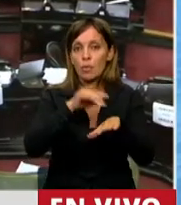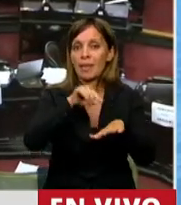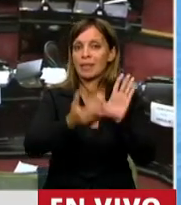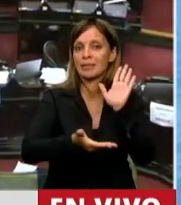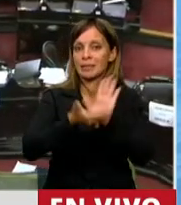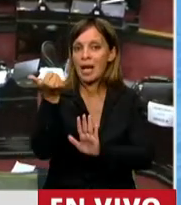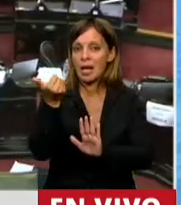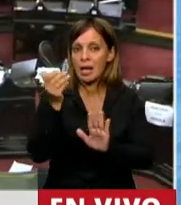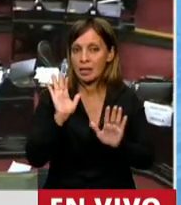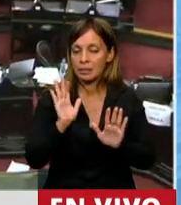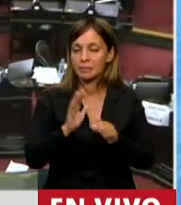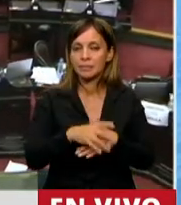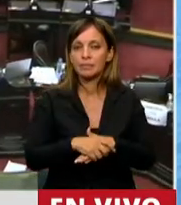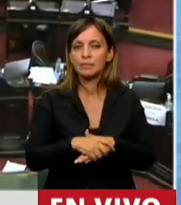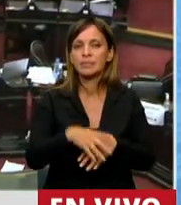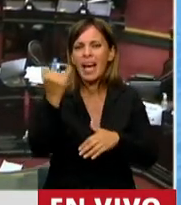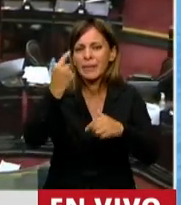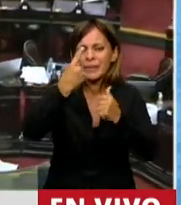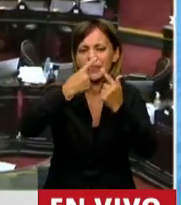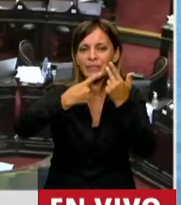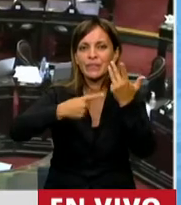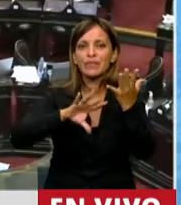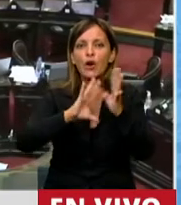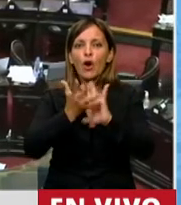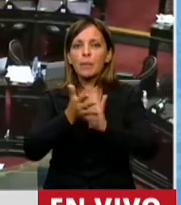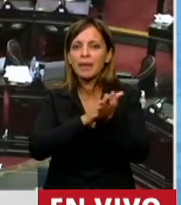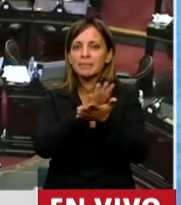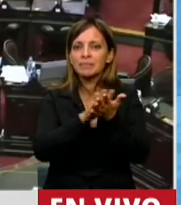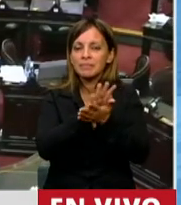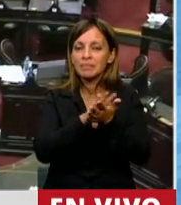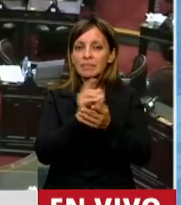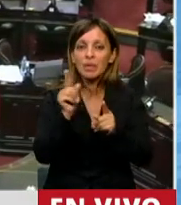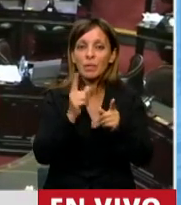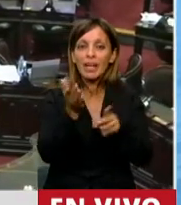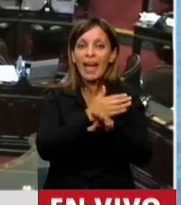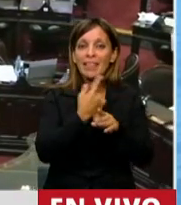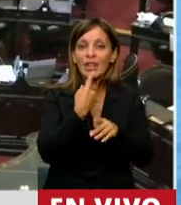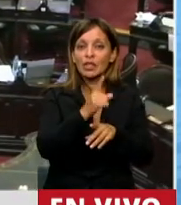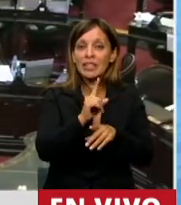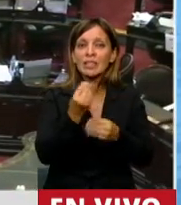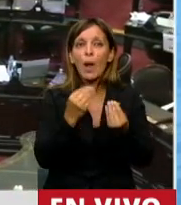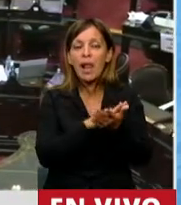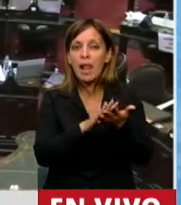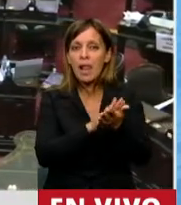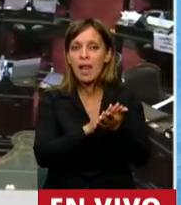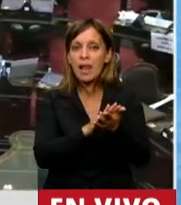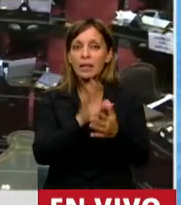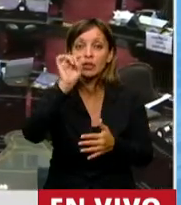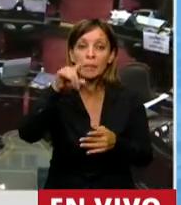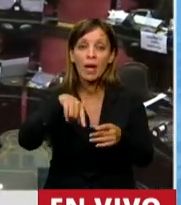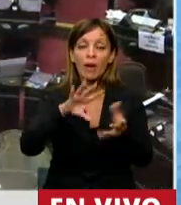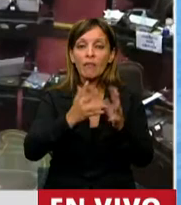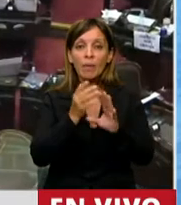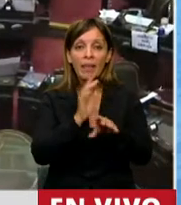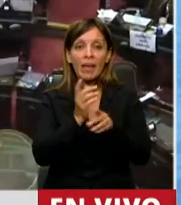multiplicidad de hipótesis entre las que no se elimina la alternativa antes prevista en la norma, solo que esta vez por vía de la